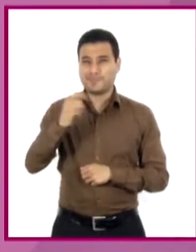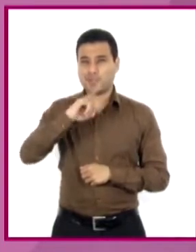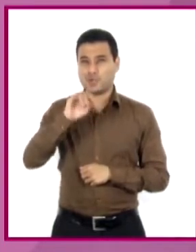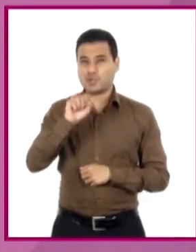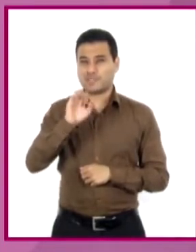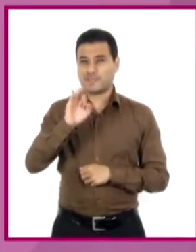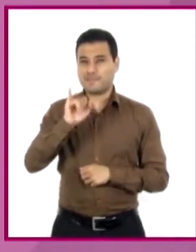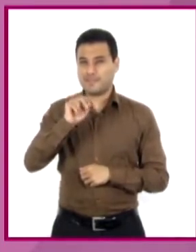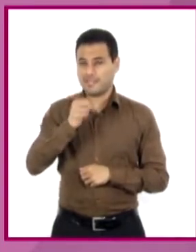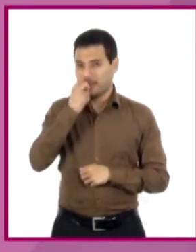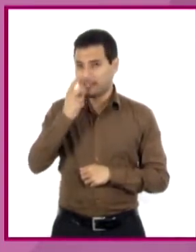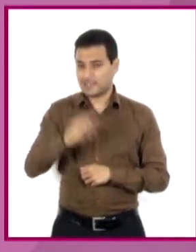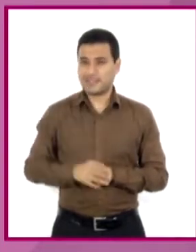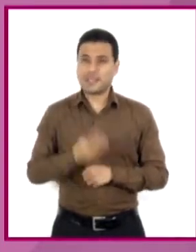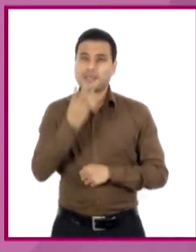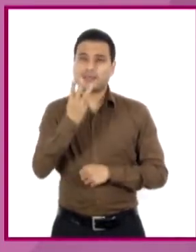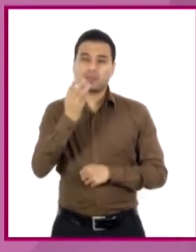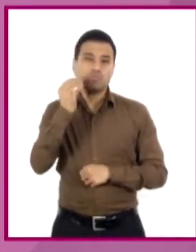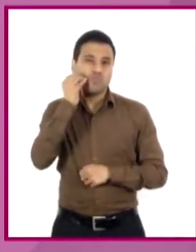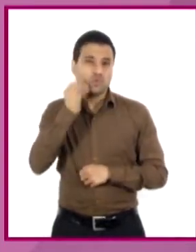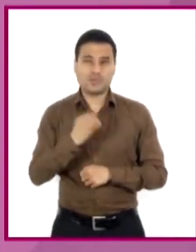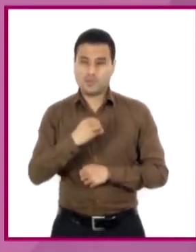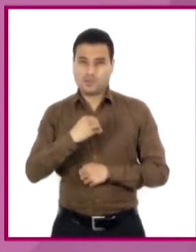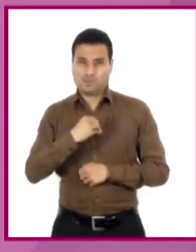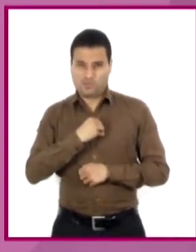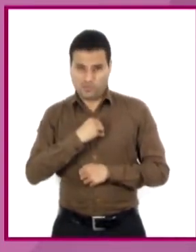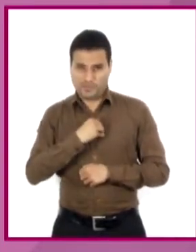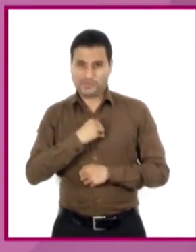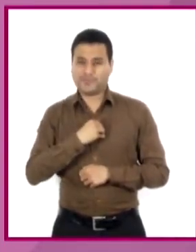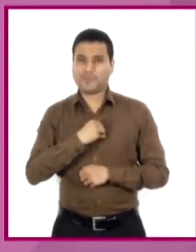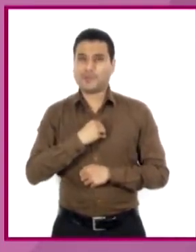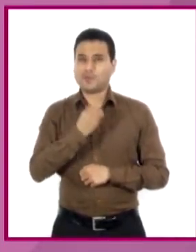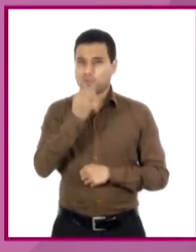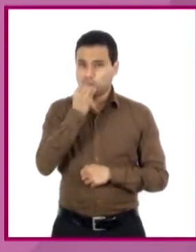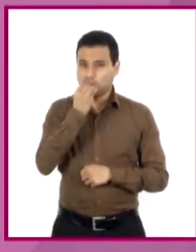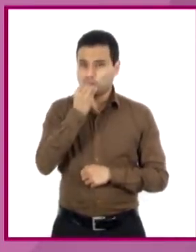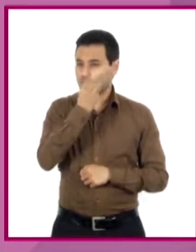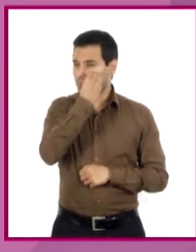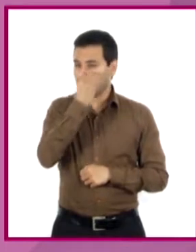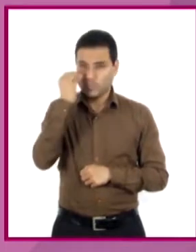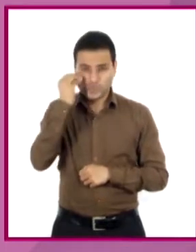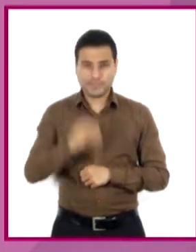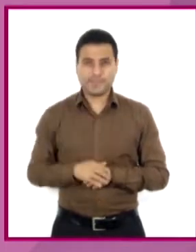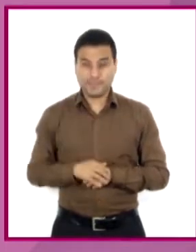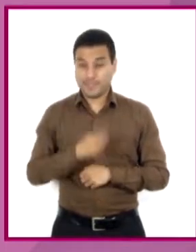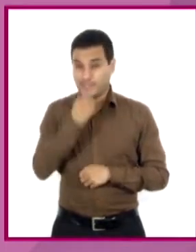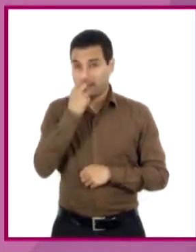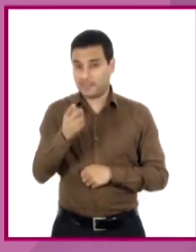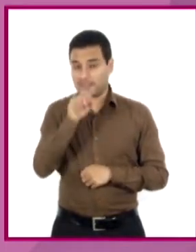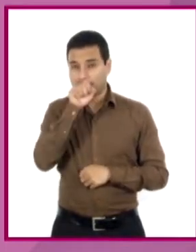3 besos, uno a tu corazón, otro a tu boca y otro a tus ojos". Napoleón además decía: "La